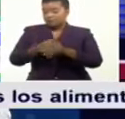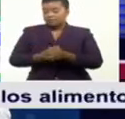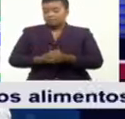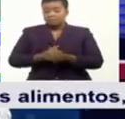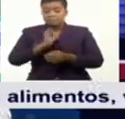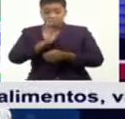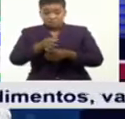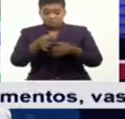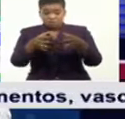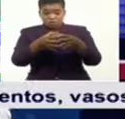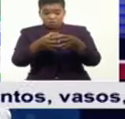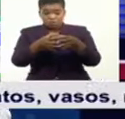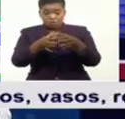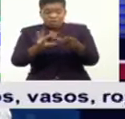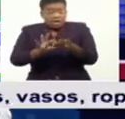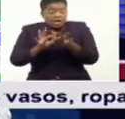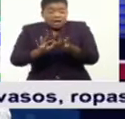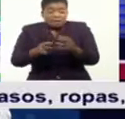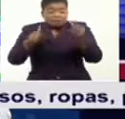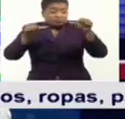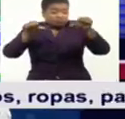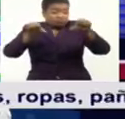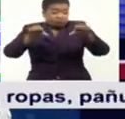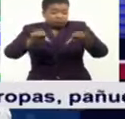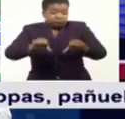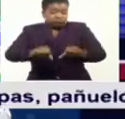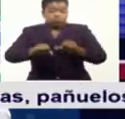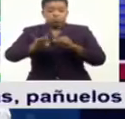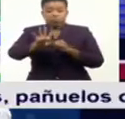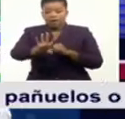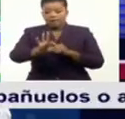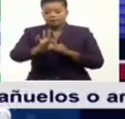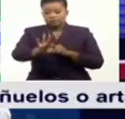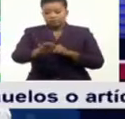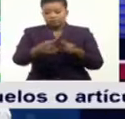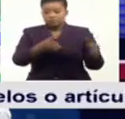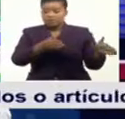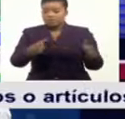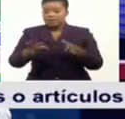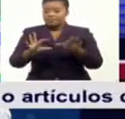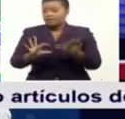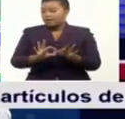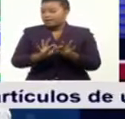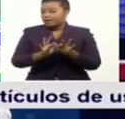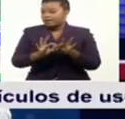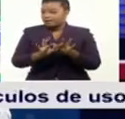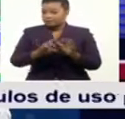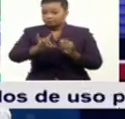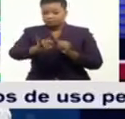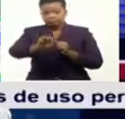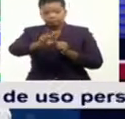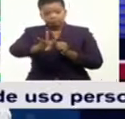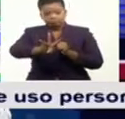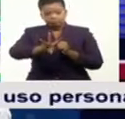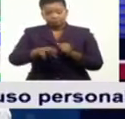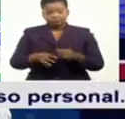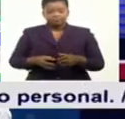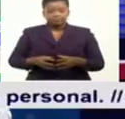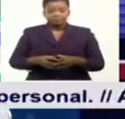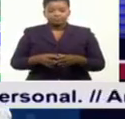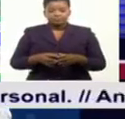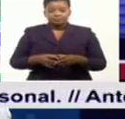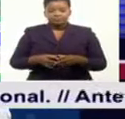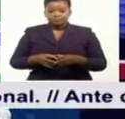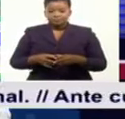48 críticos, uno más, y 93 graves, 4 más. Incluso